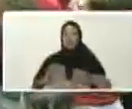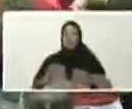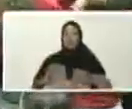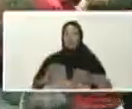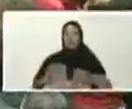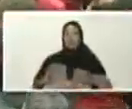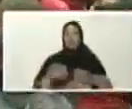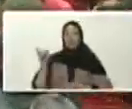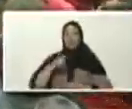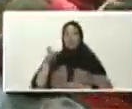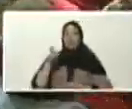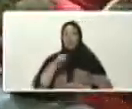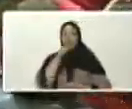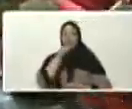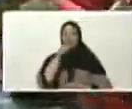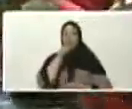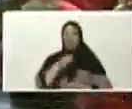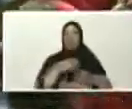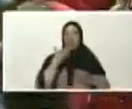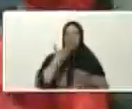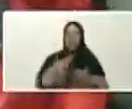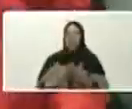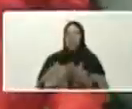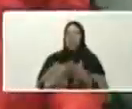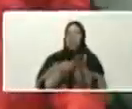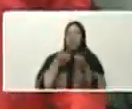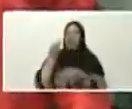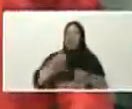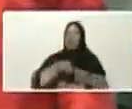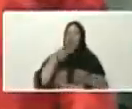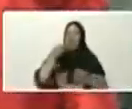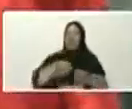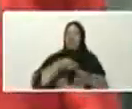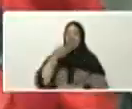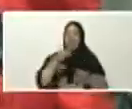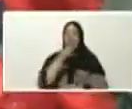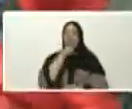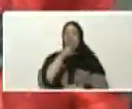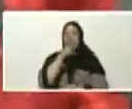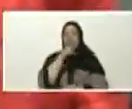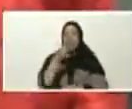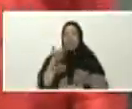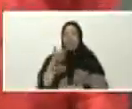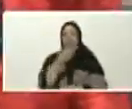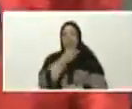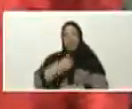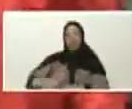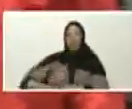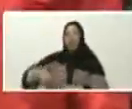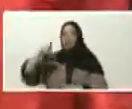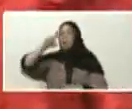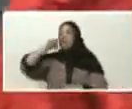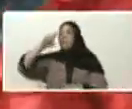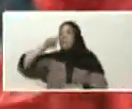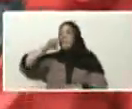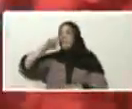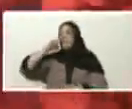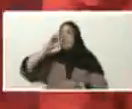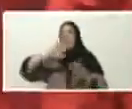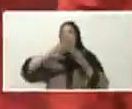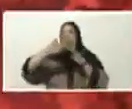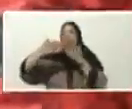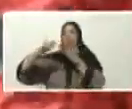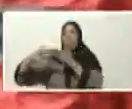he necesitado. Gracias por ser el vocero de Nicolás Maduro en cada calle, en cada